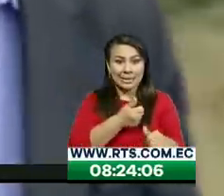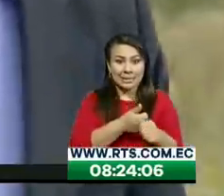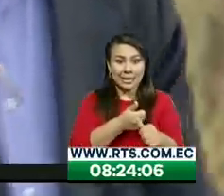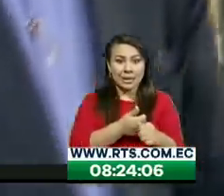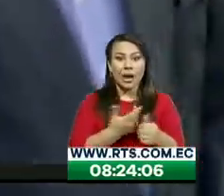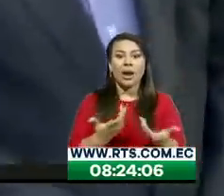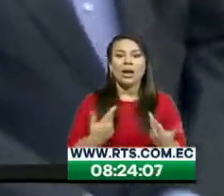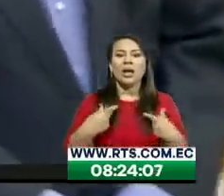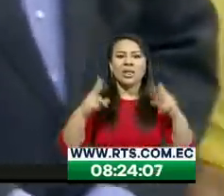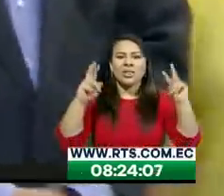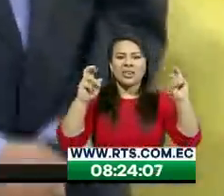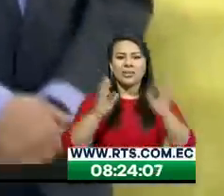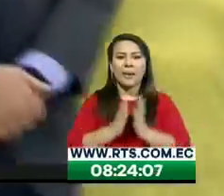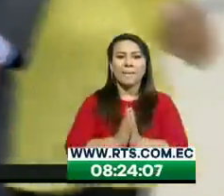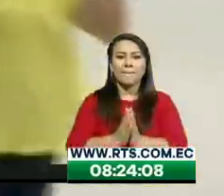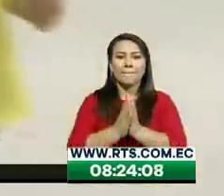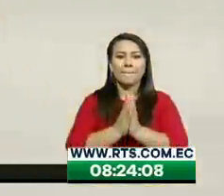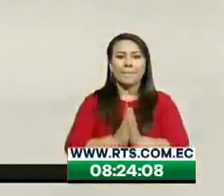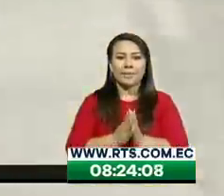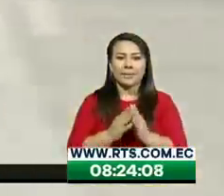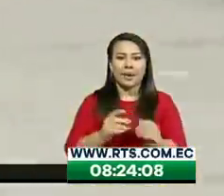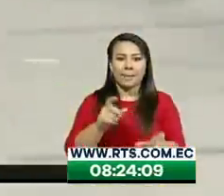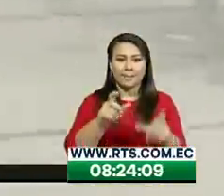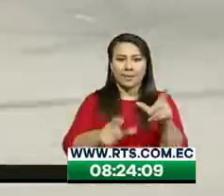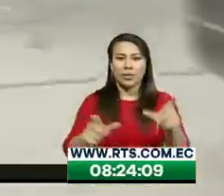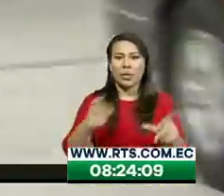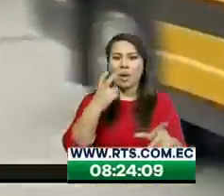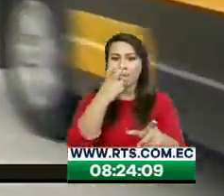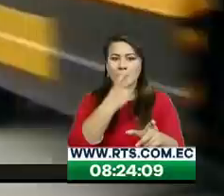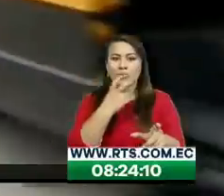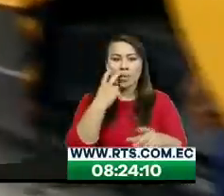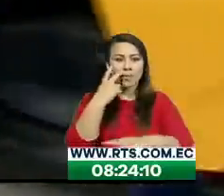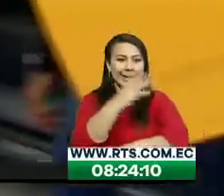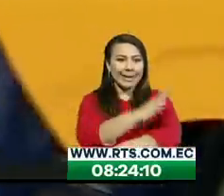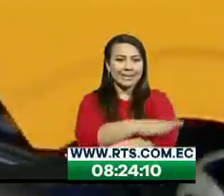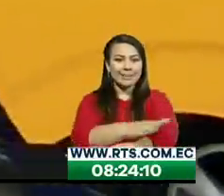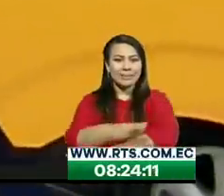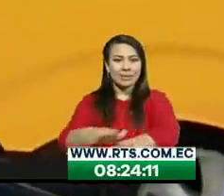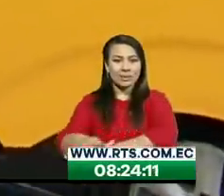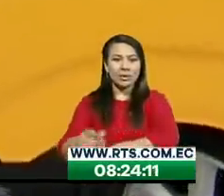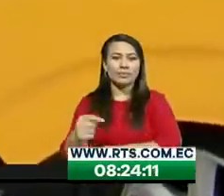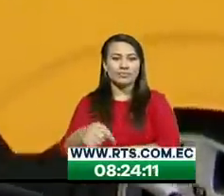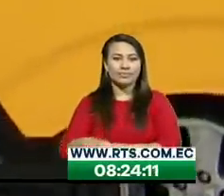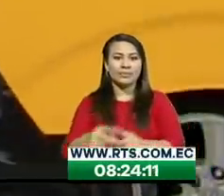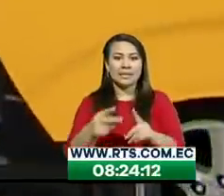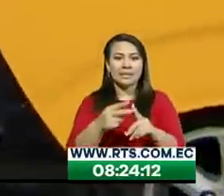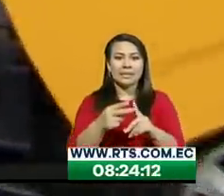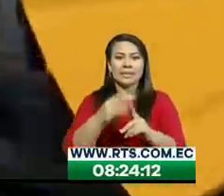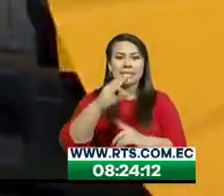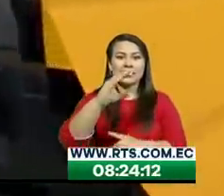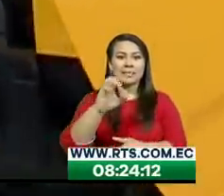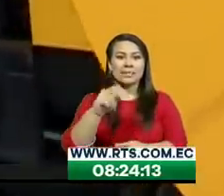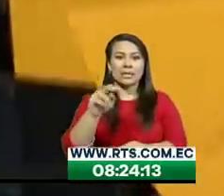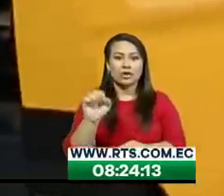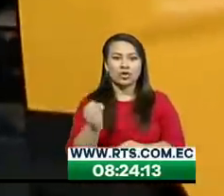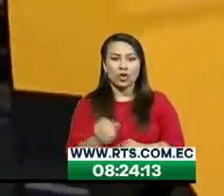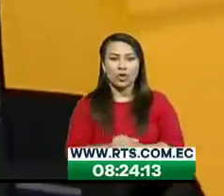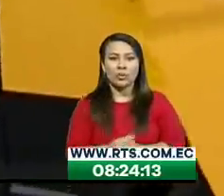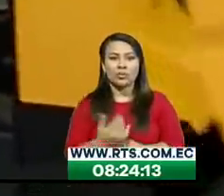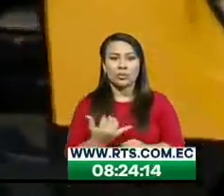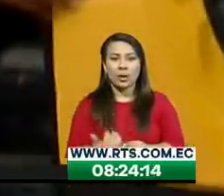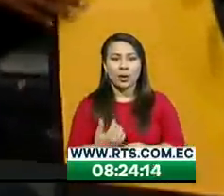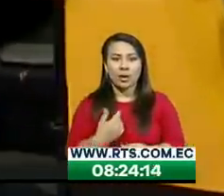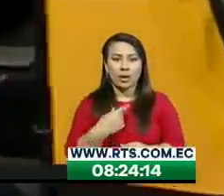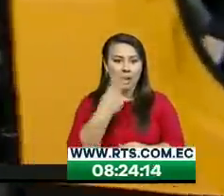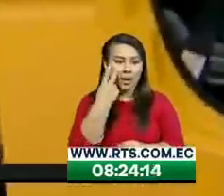de él. Su cuerpo permanecía colgado con una soga que guindaba desde el techo. Aparentemente no dejó un escrito en el cual